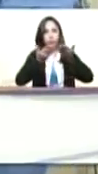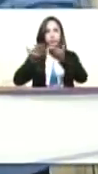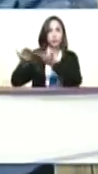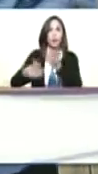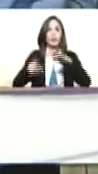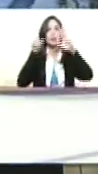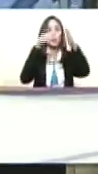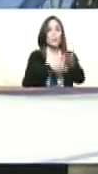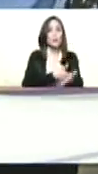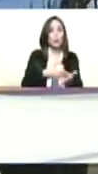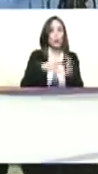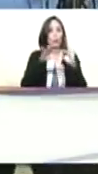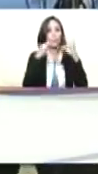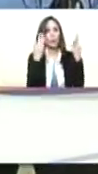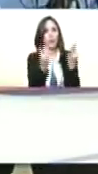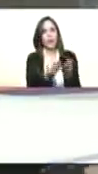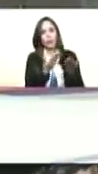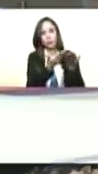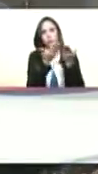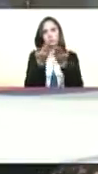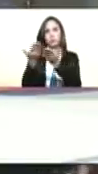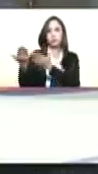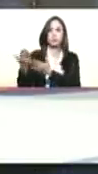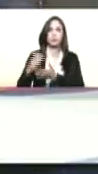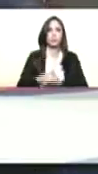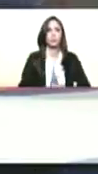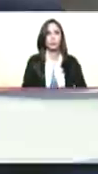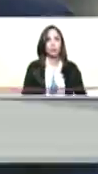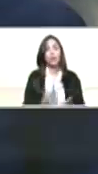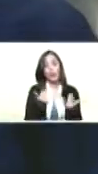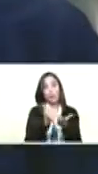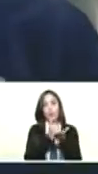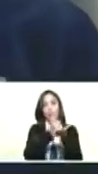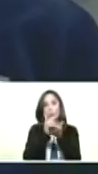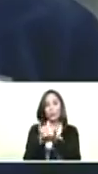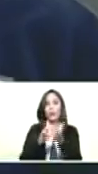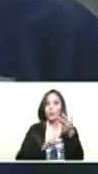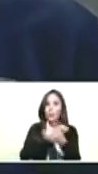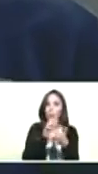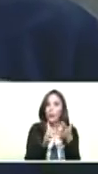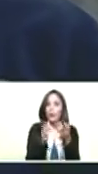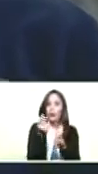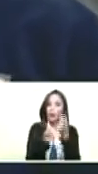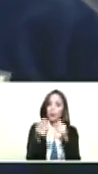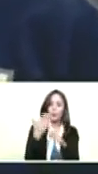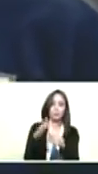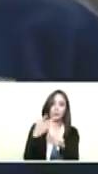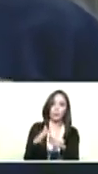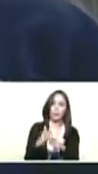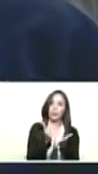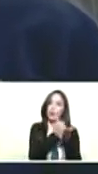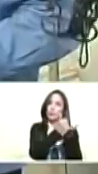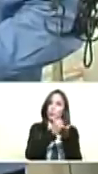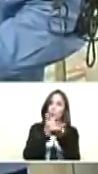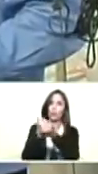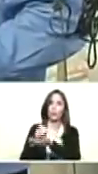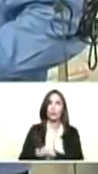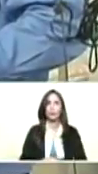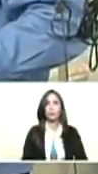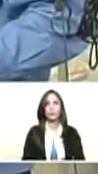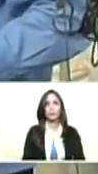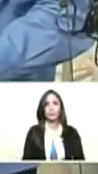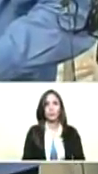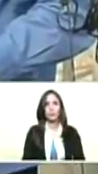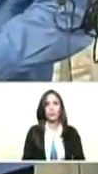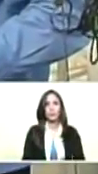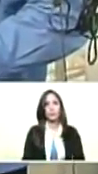protegidas por los CLAP. Y nosotros tratando de contribuir con esta guerra económica que nos tiene. Correcto. Y los vamos a vencer, tú vas a ver. Sí, presidente. Vamos a